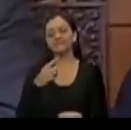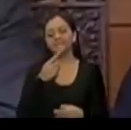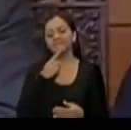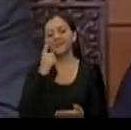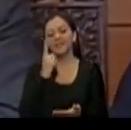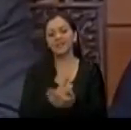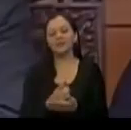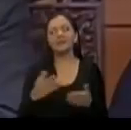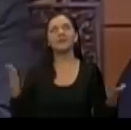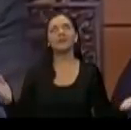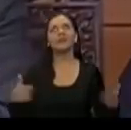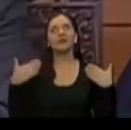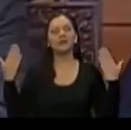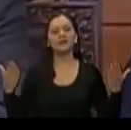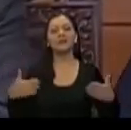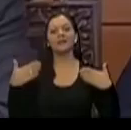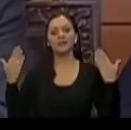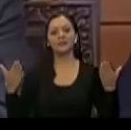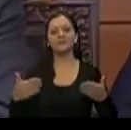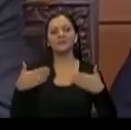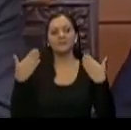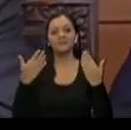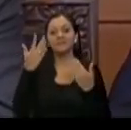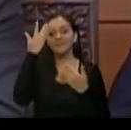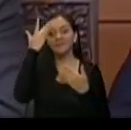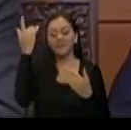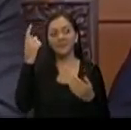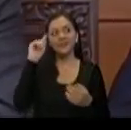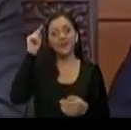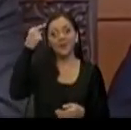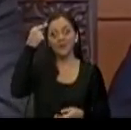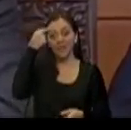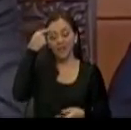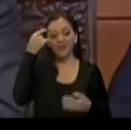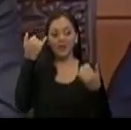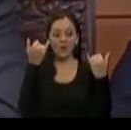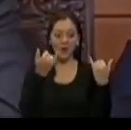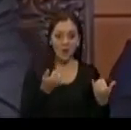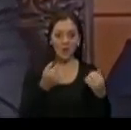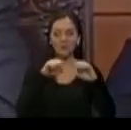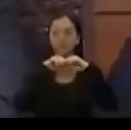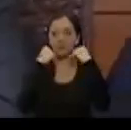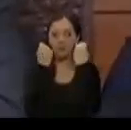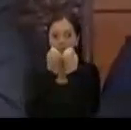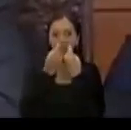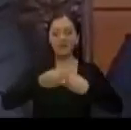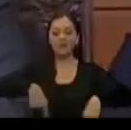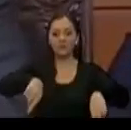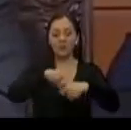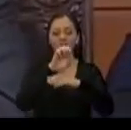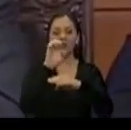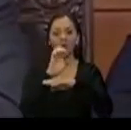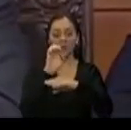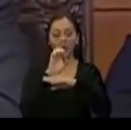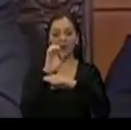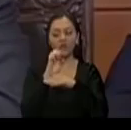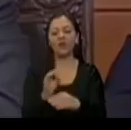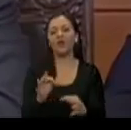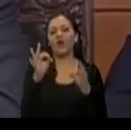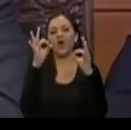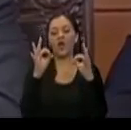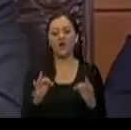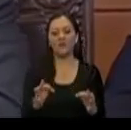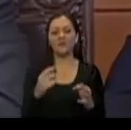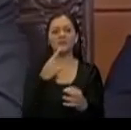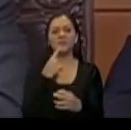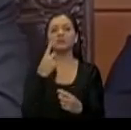que tanto el gobierno como la sociedad en su conjunto tiene con la confirmación ya no